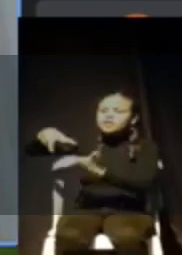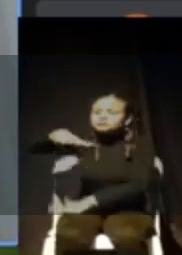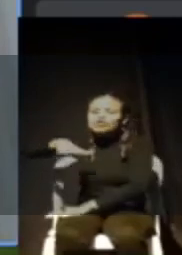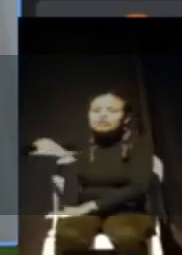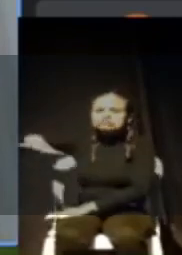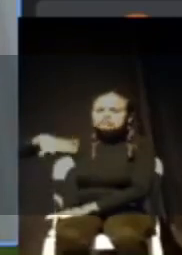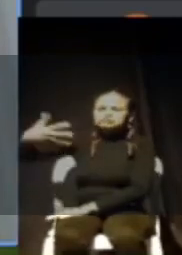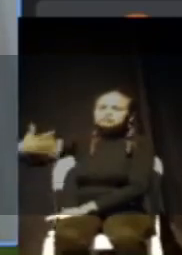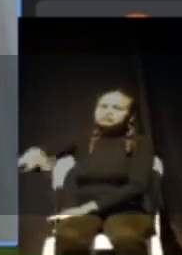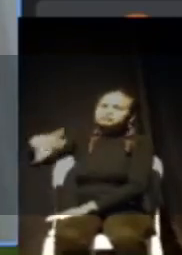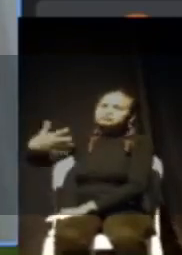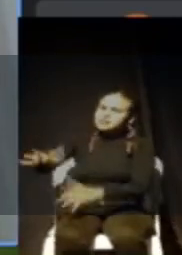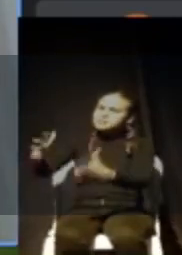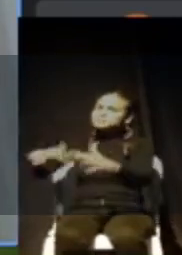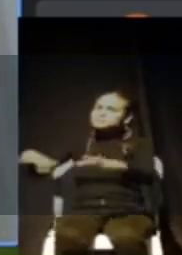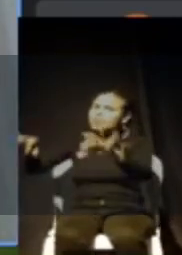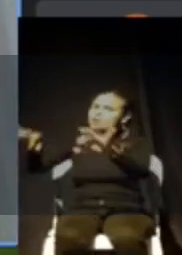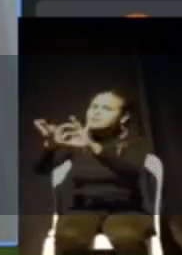en la medida en que